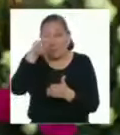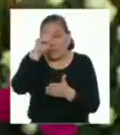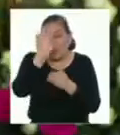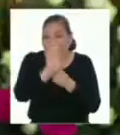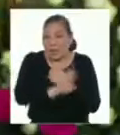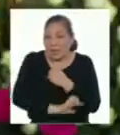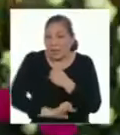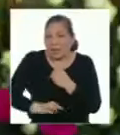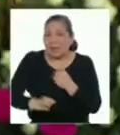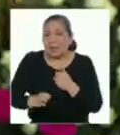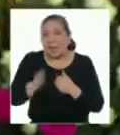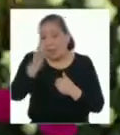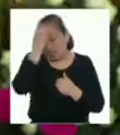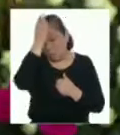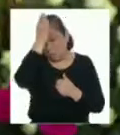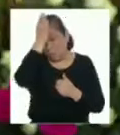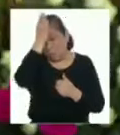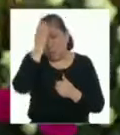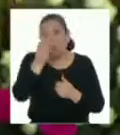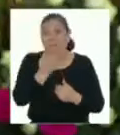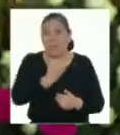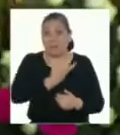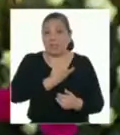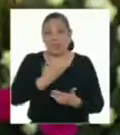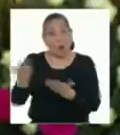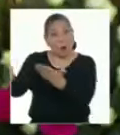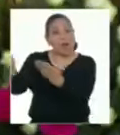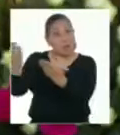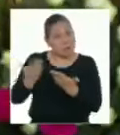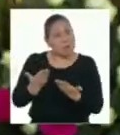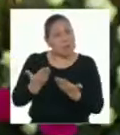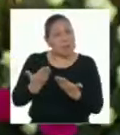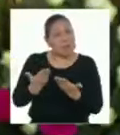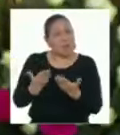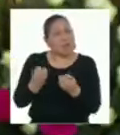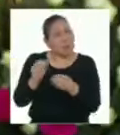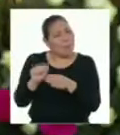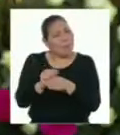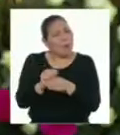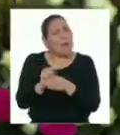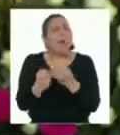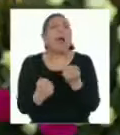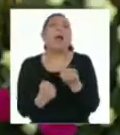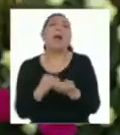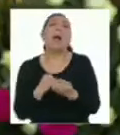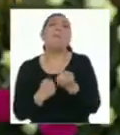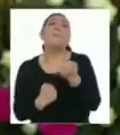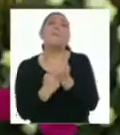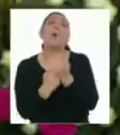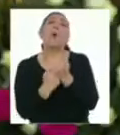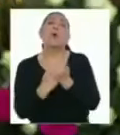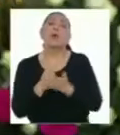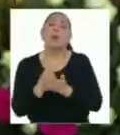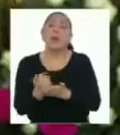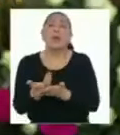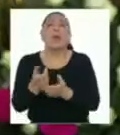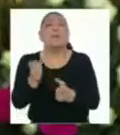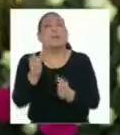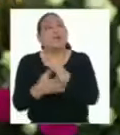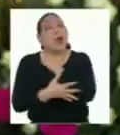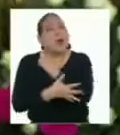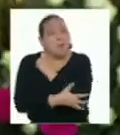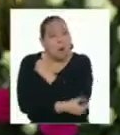el Papa invita justamente a que imitemos a todos los que practican la solidaridad, los pobres, los